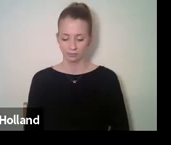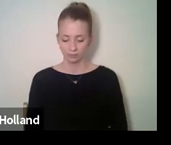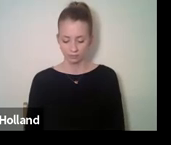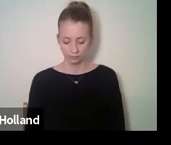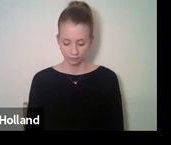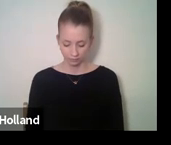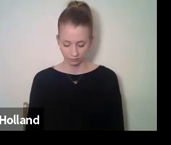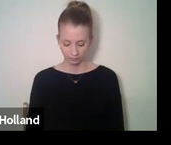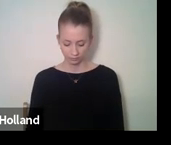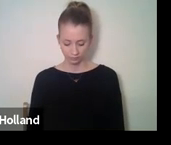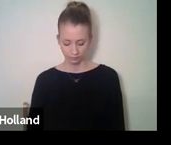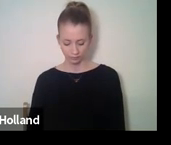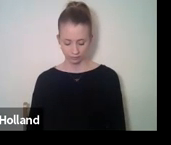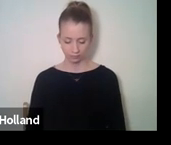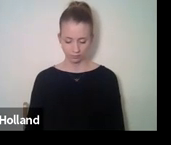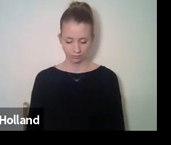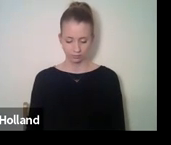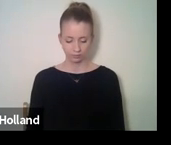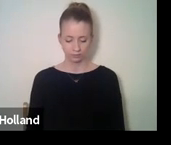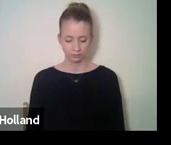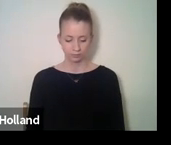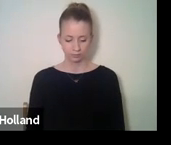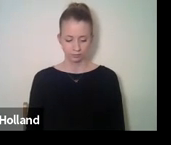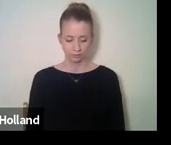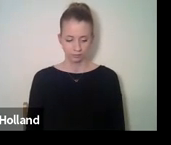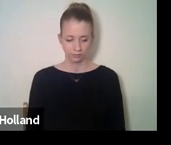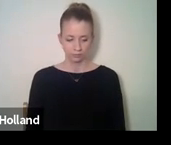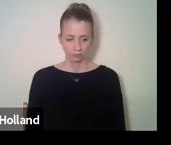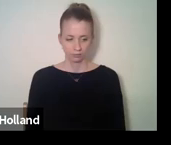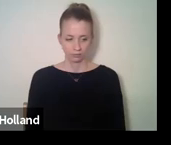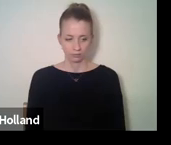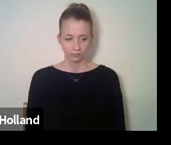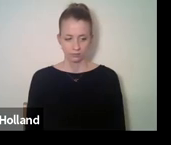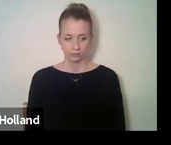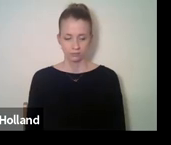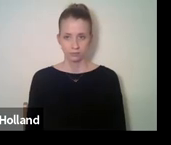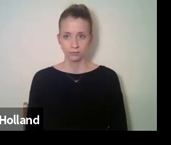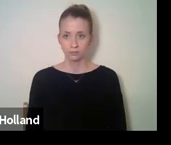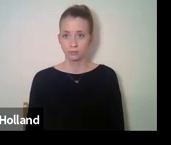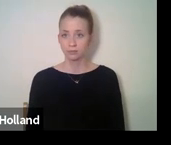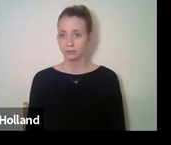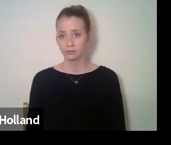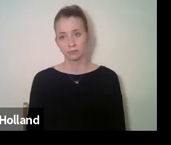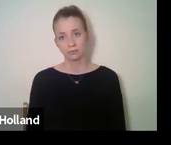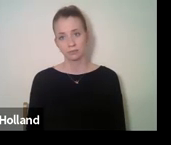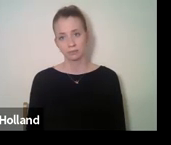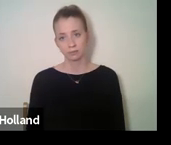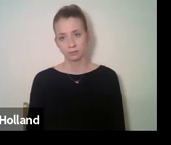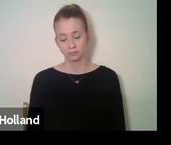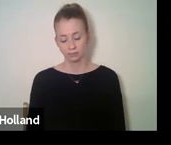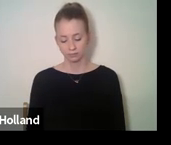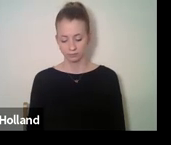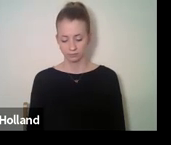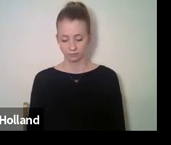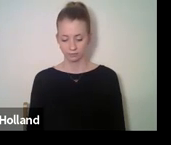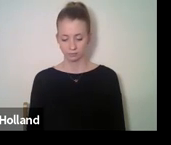inglés, cuáles son los beneficios del CCA, qué organizaciones pueden implementar el CCA, cómo